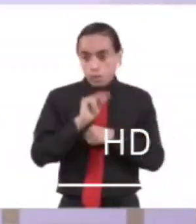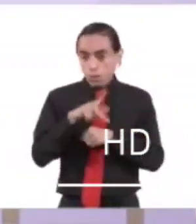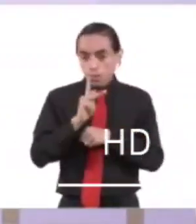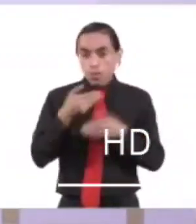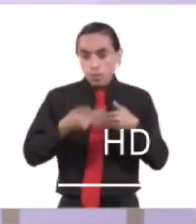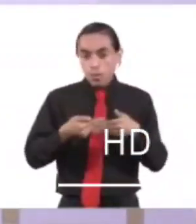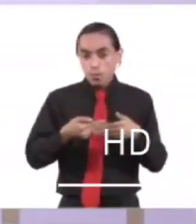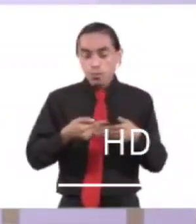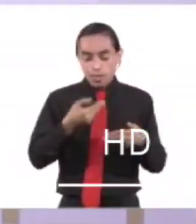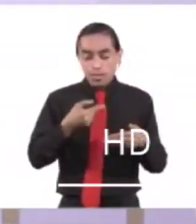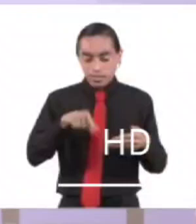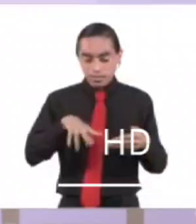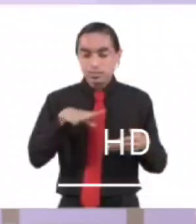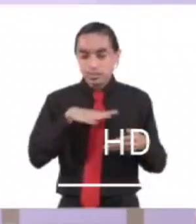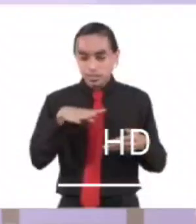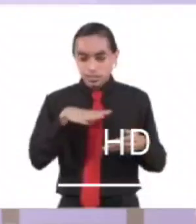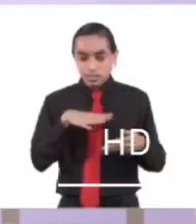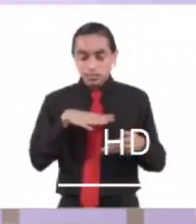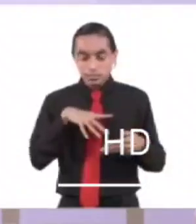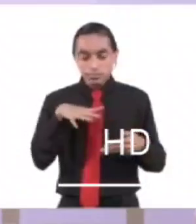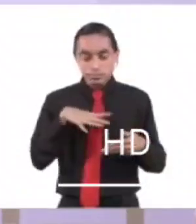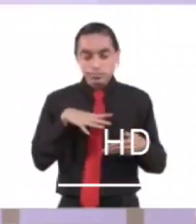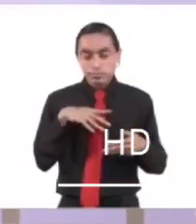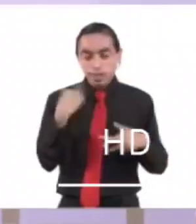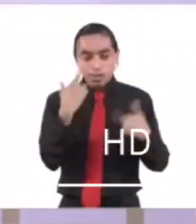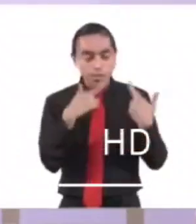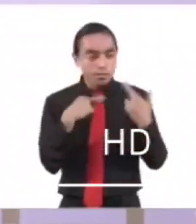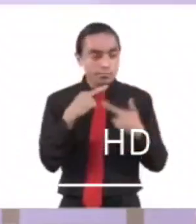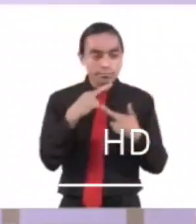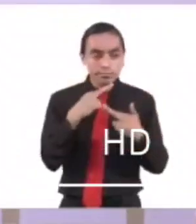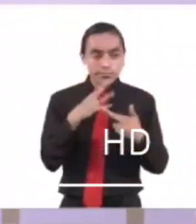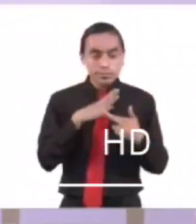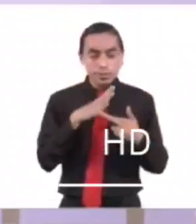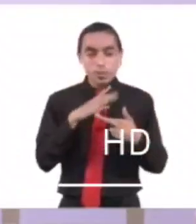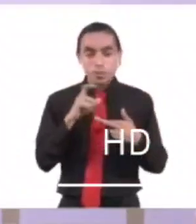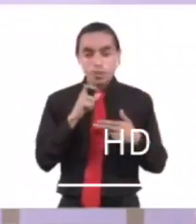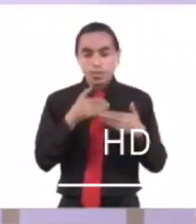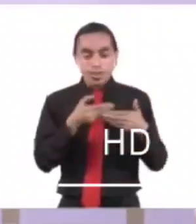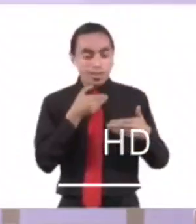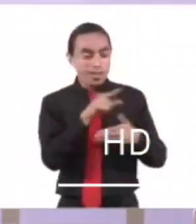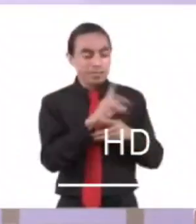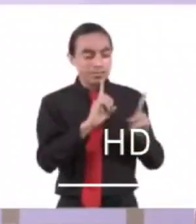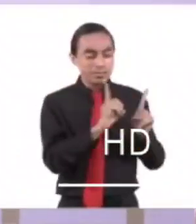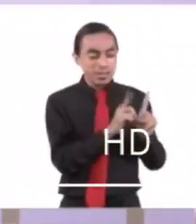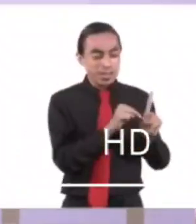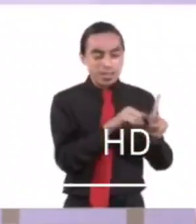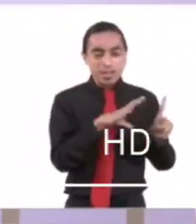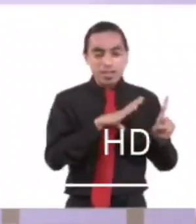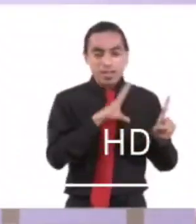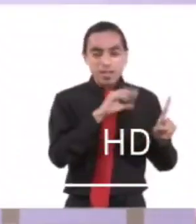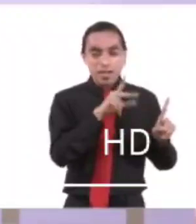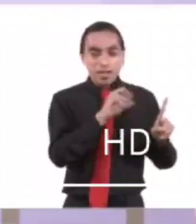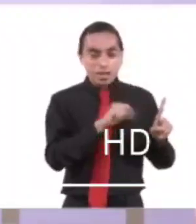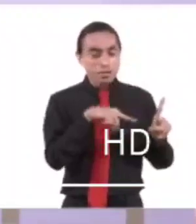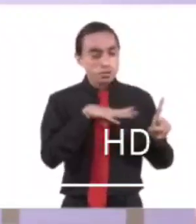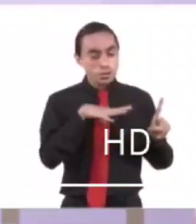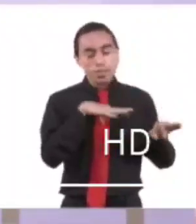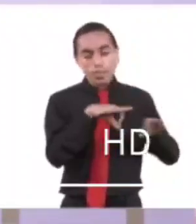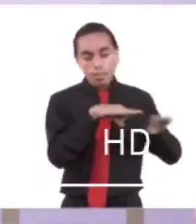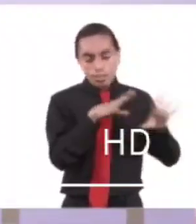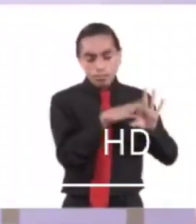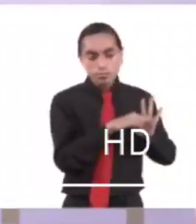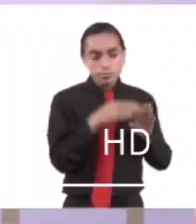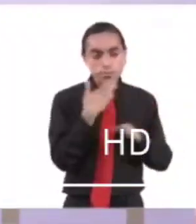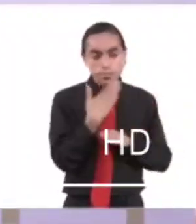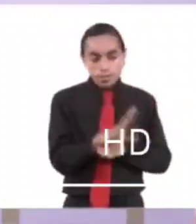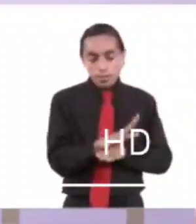mucho la colonia Portales. Desde que conocí a Carlos, colaboré con él durante muchos años. Vine